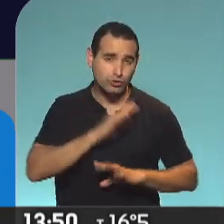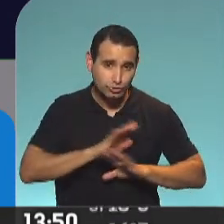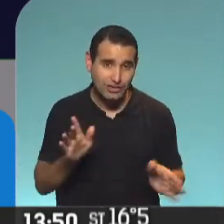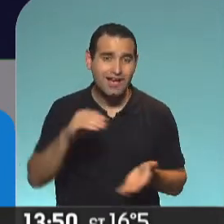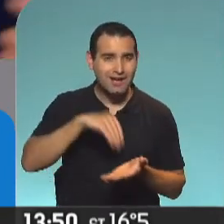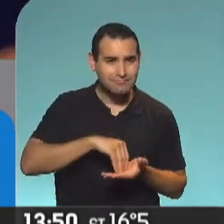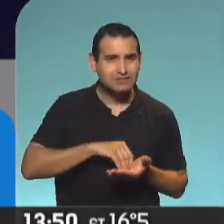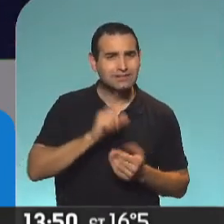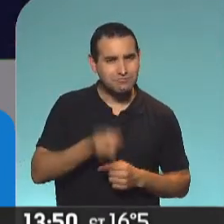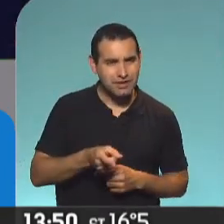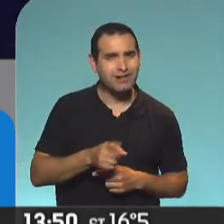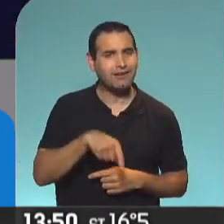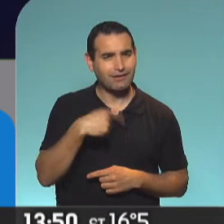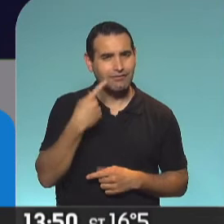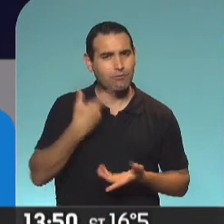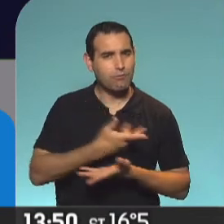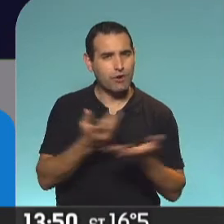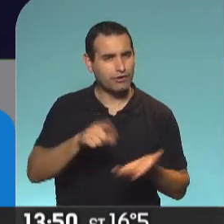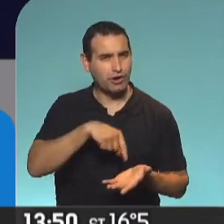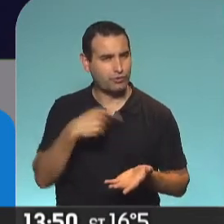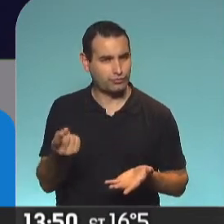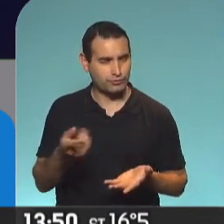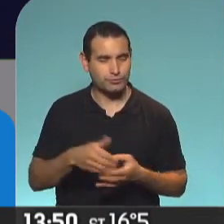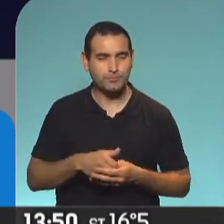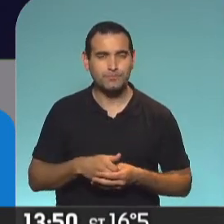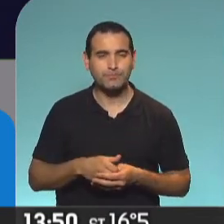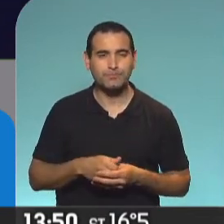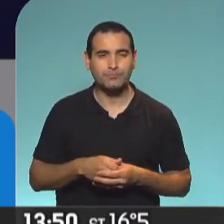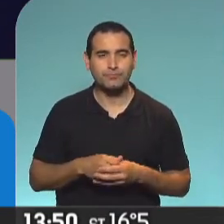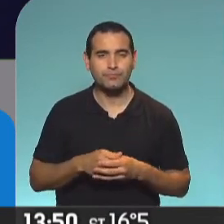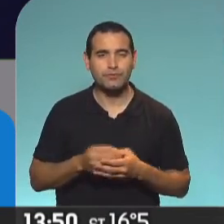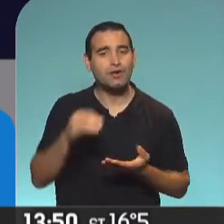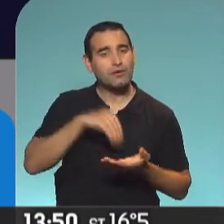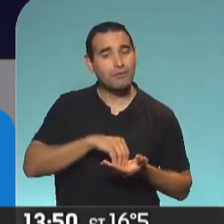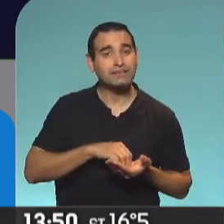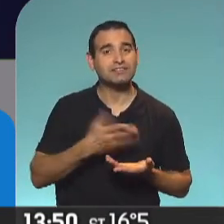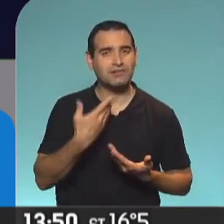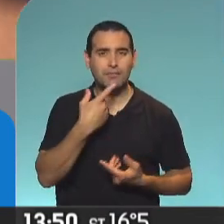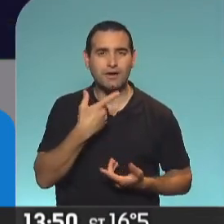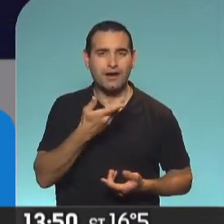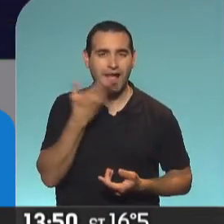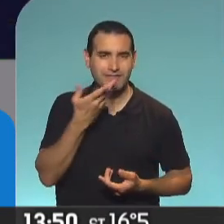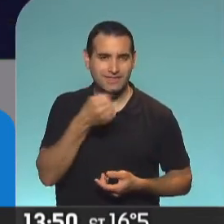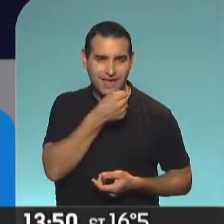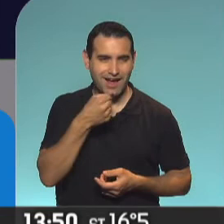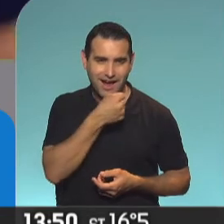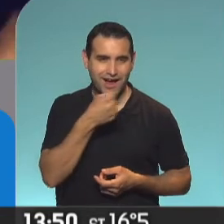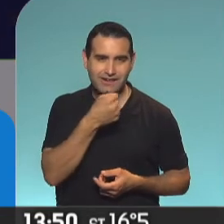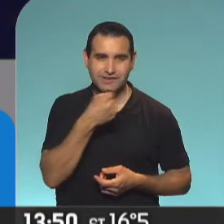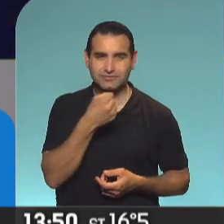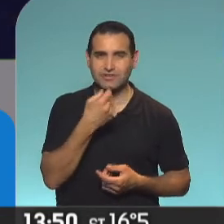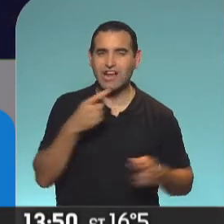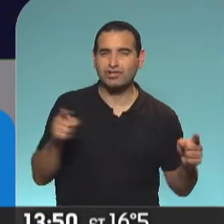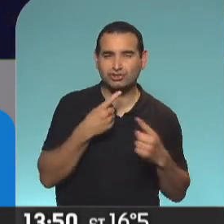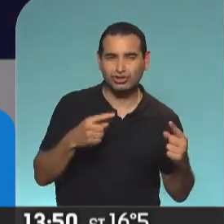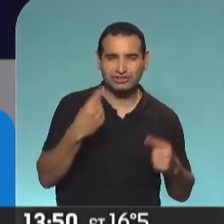por otros cánones, escapaba la cosificación, sino que además se permitía cantar, eso de cerrar la puerta,